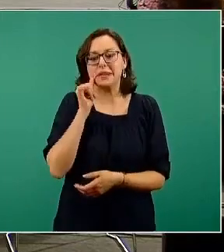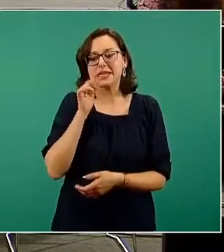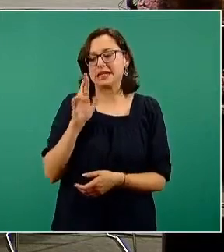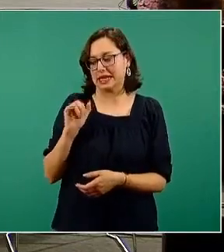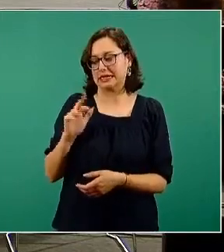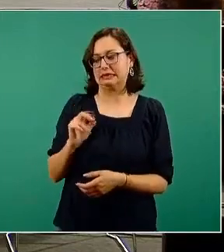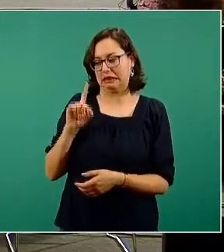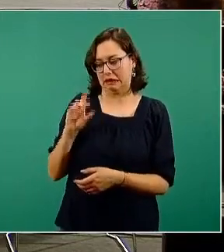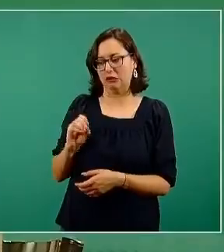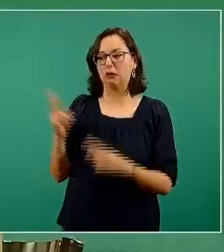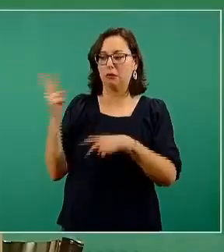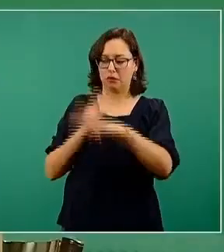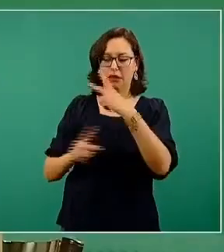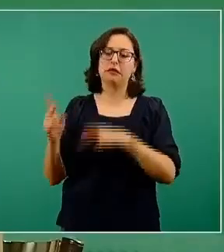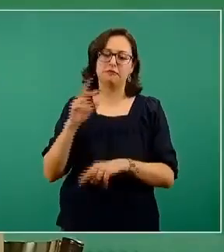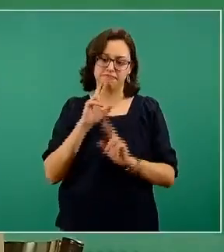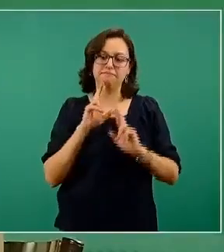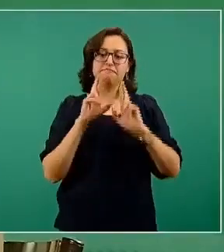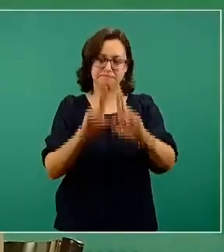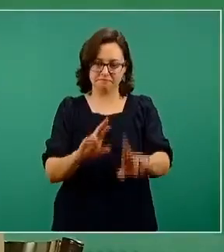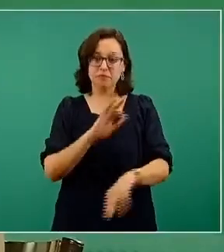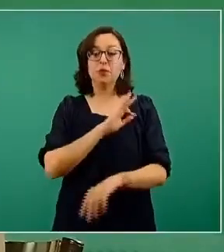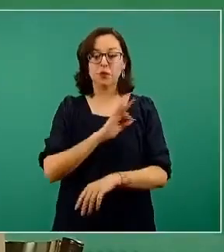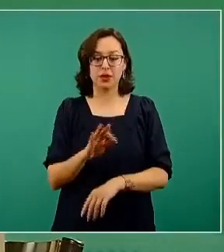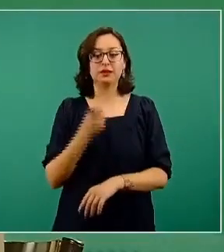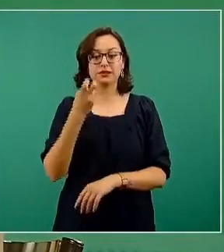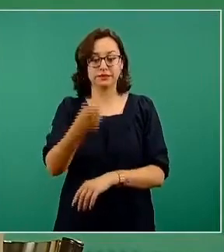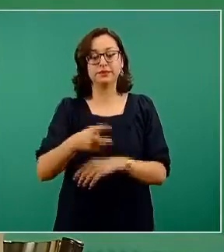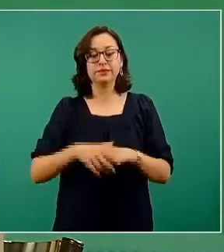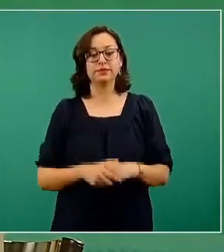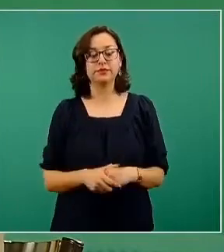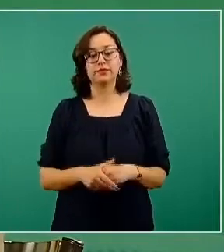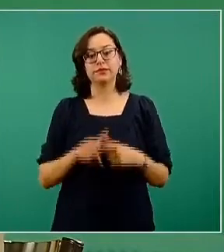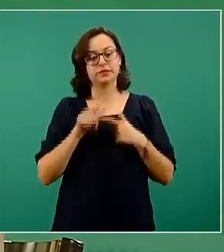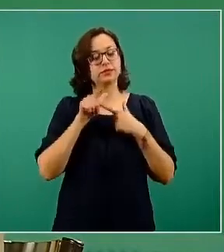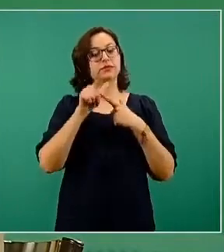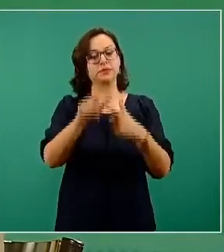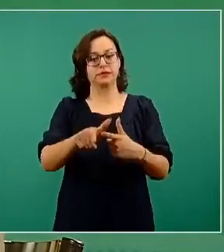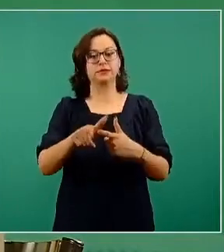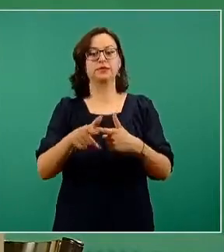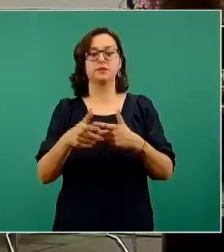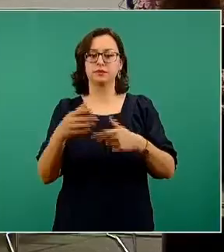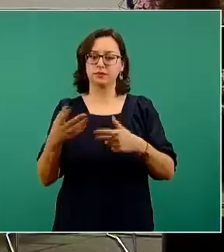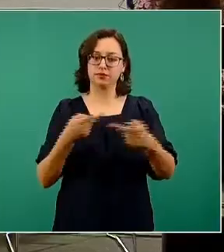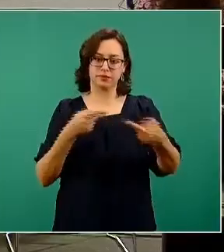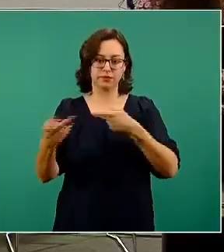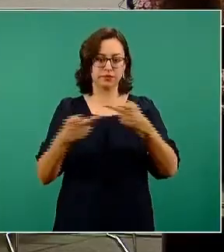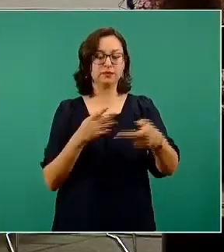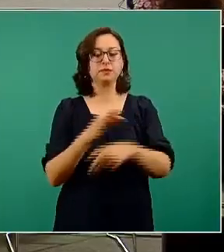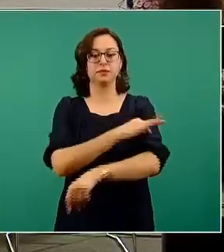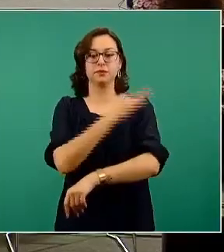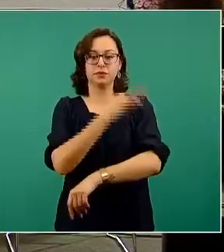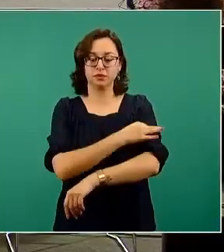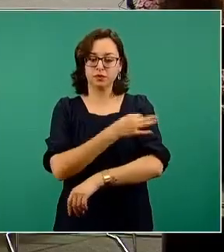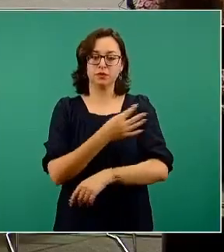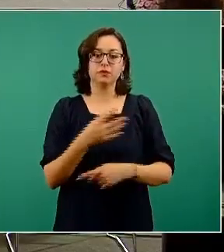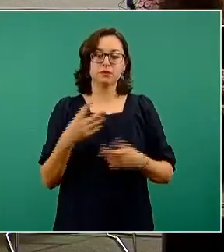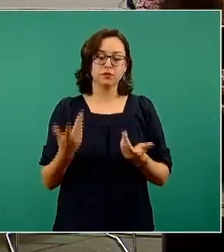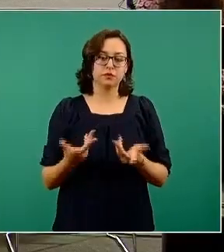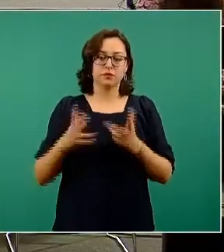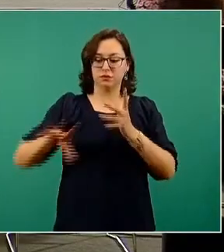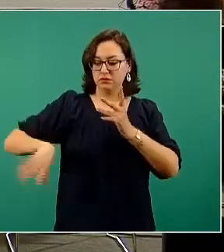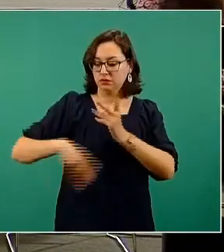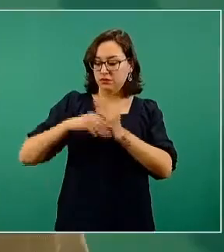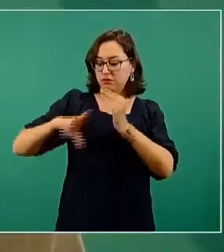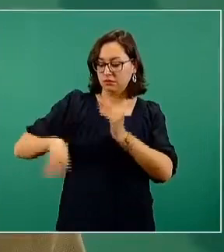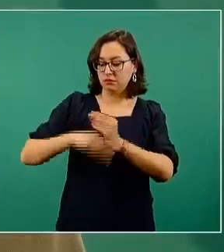pasar y pues seguir insistiendo, seguiremos con la estrategia de vacunación. Estos números que vimos hoy seguramente, y tengo